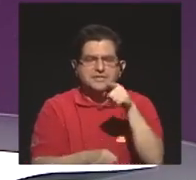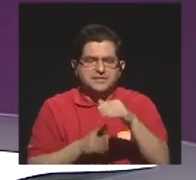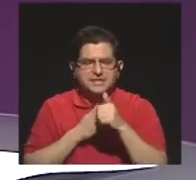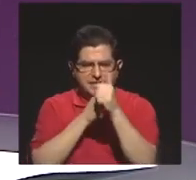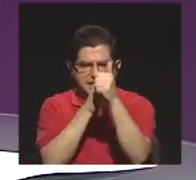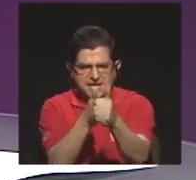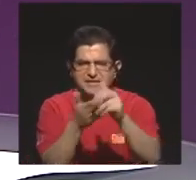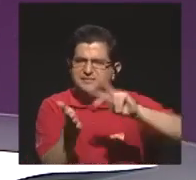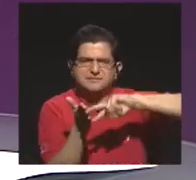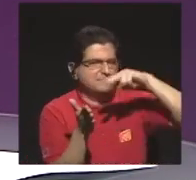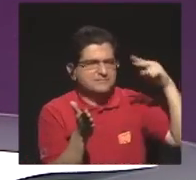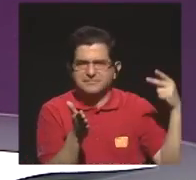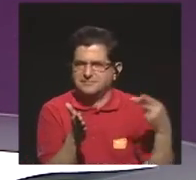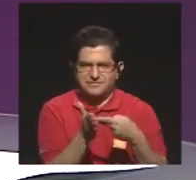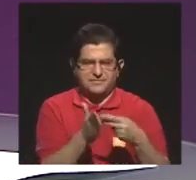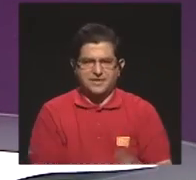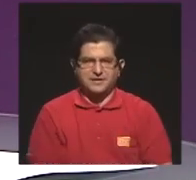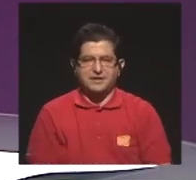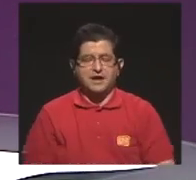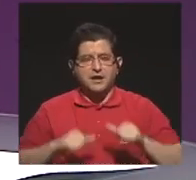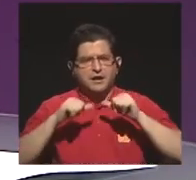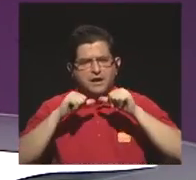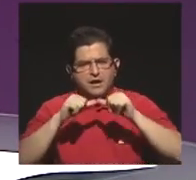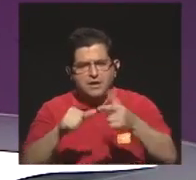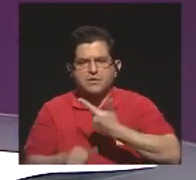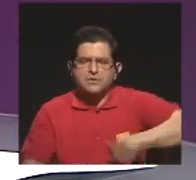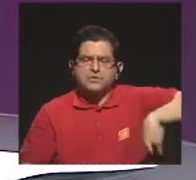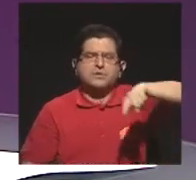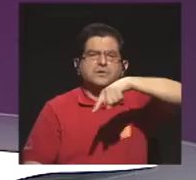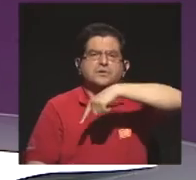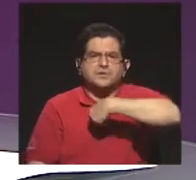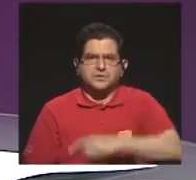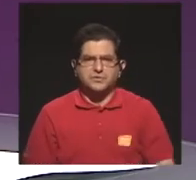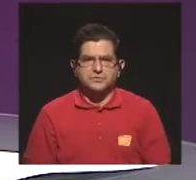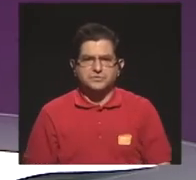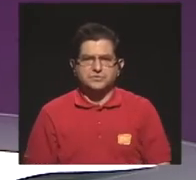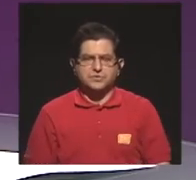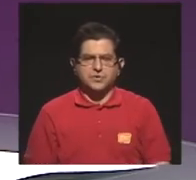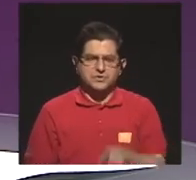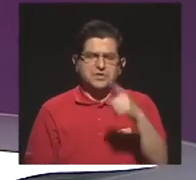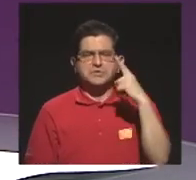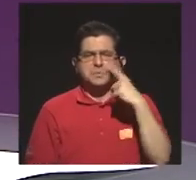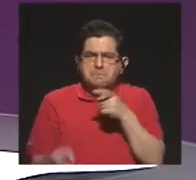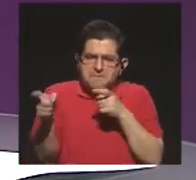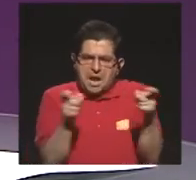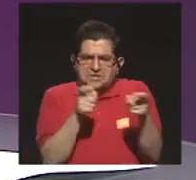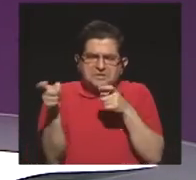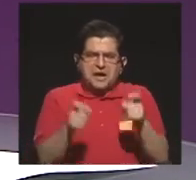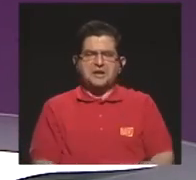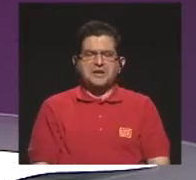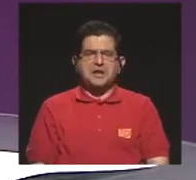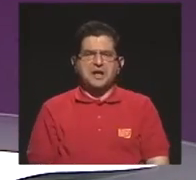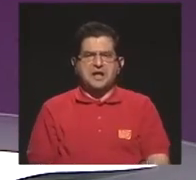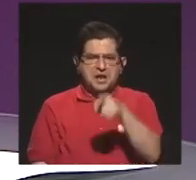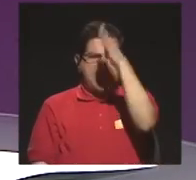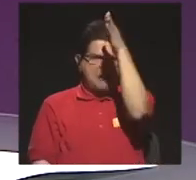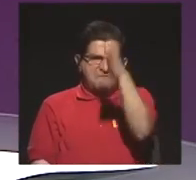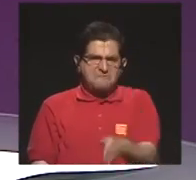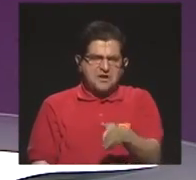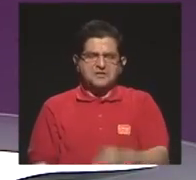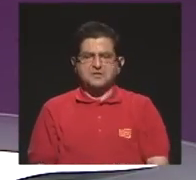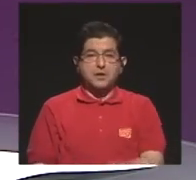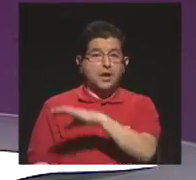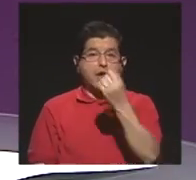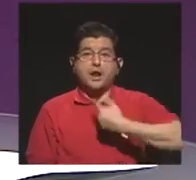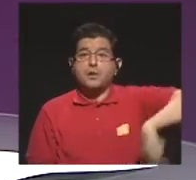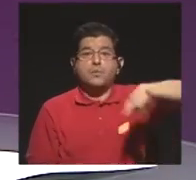liderazgo. ¿Qué quiero decir con esto? Vamos a seguir siendo también patriarcales, direccionales, verticales,